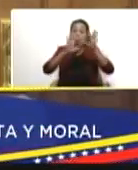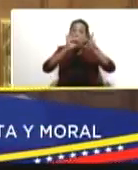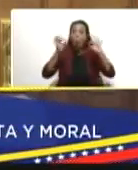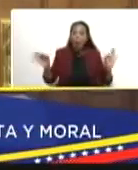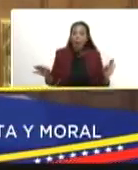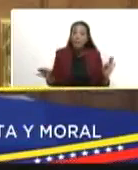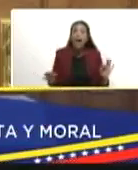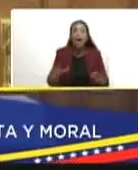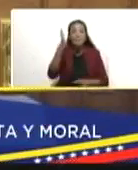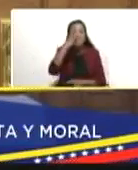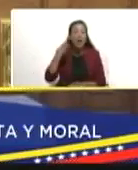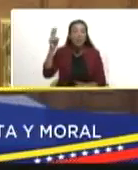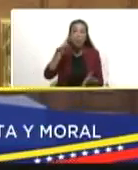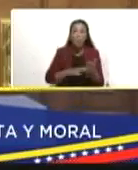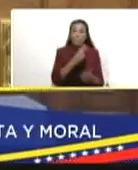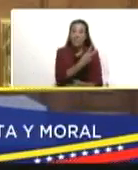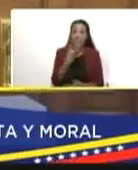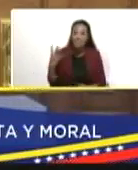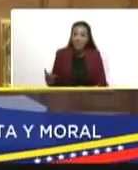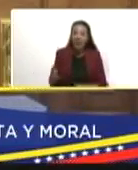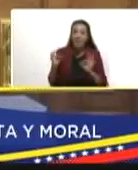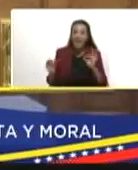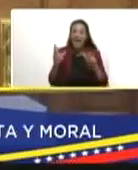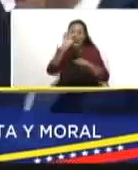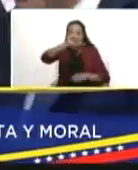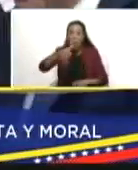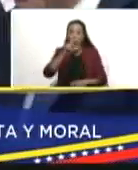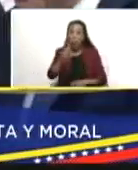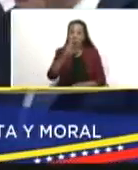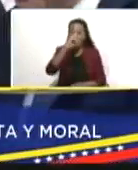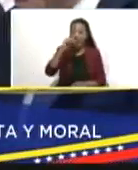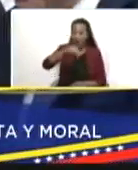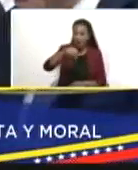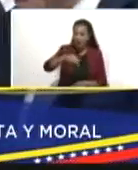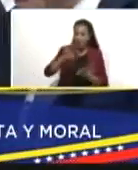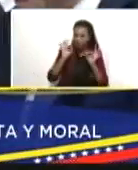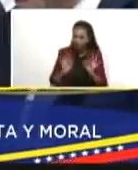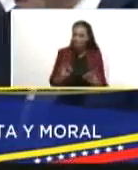olímpic París 2024 en julio de este